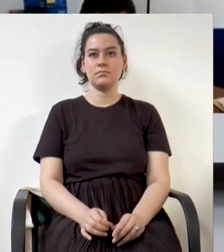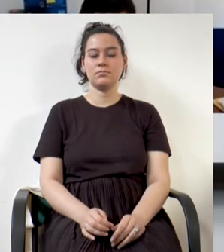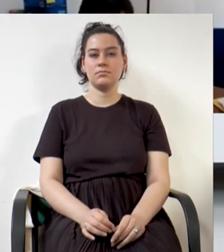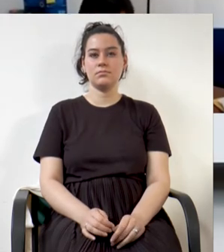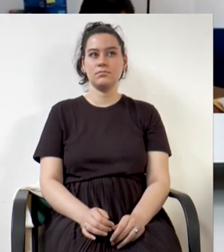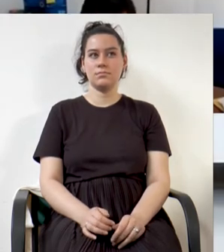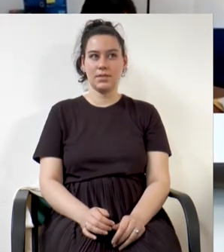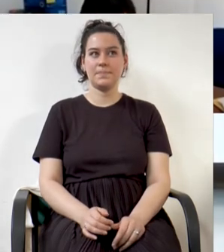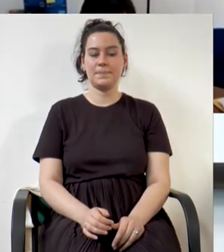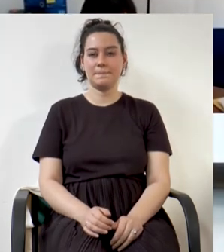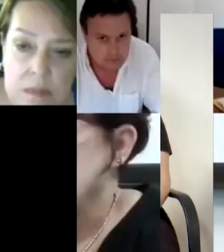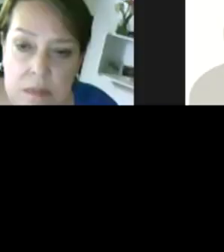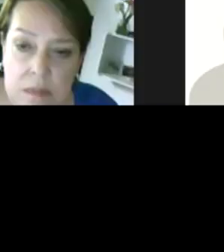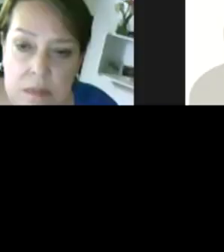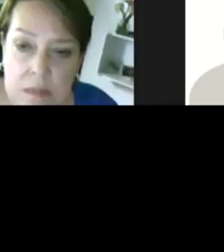¿Sí?